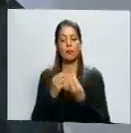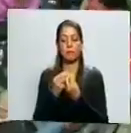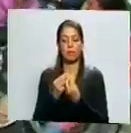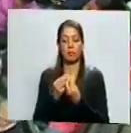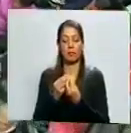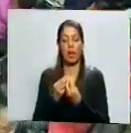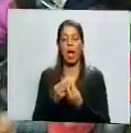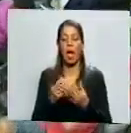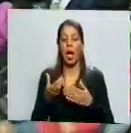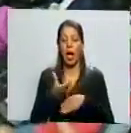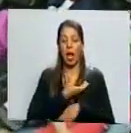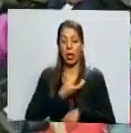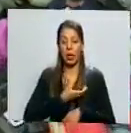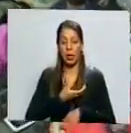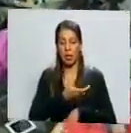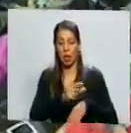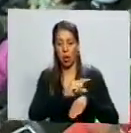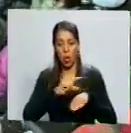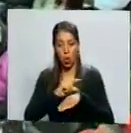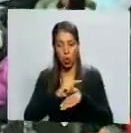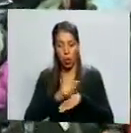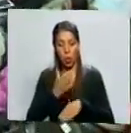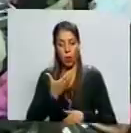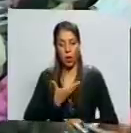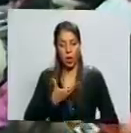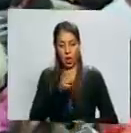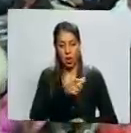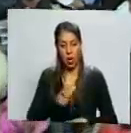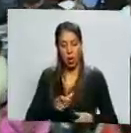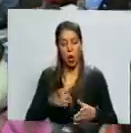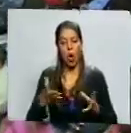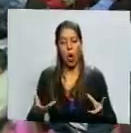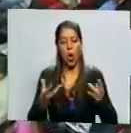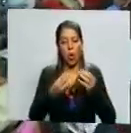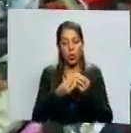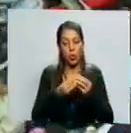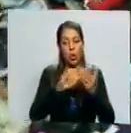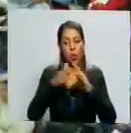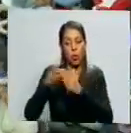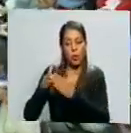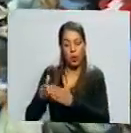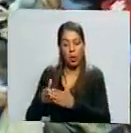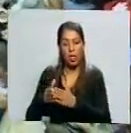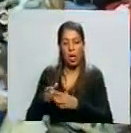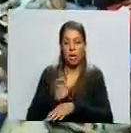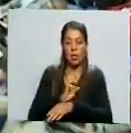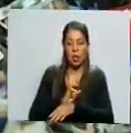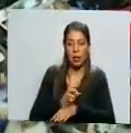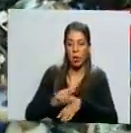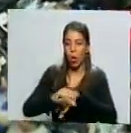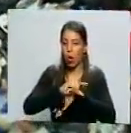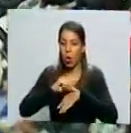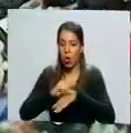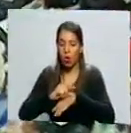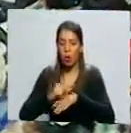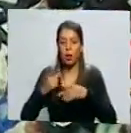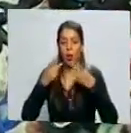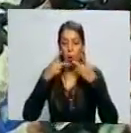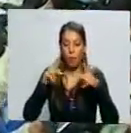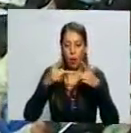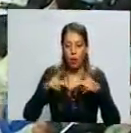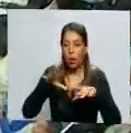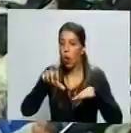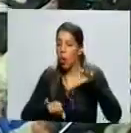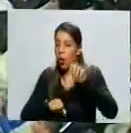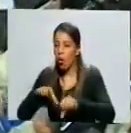junto a nuestros alcaldes y alcaldesas para, con el poder popular, motorizar las compras del Estado. Así que me parece extraordinario,